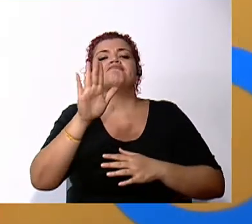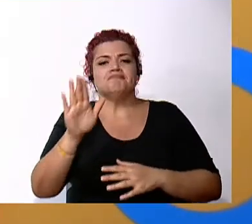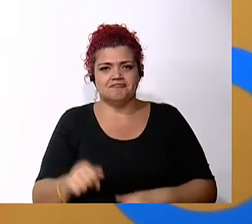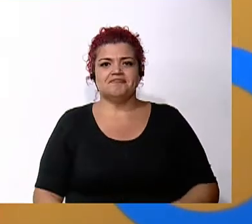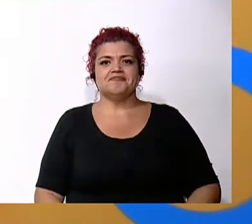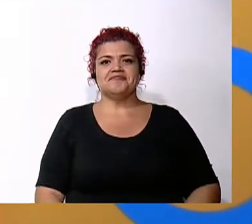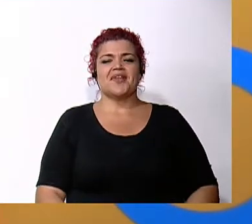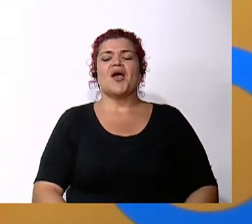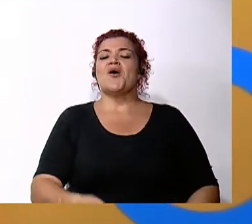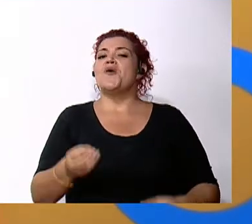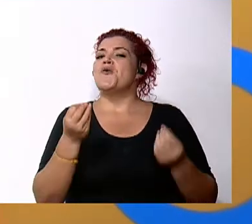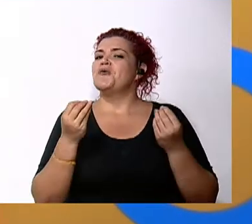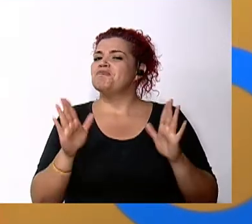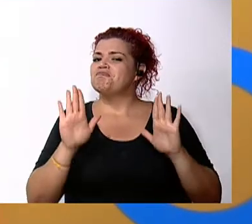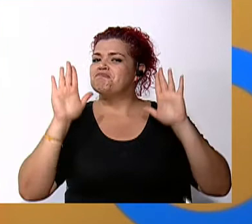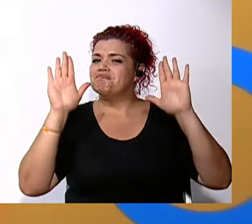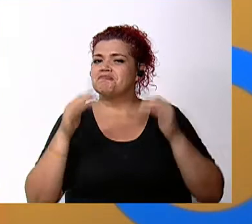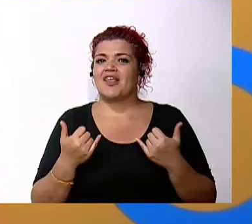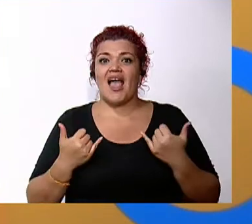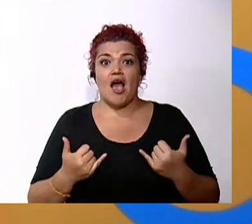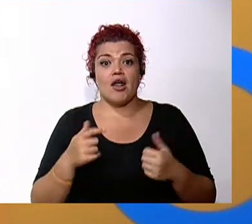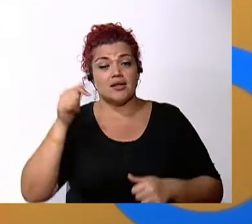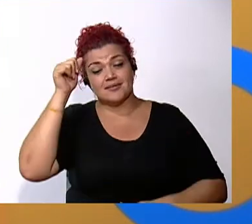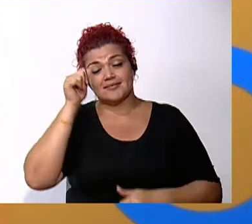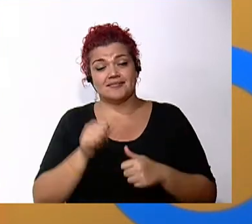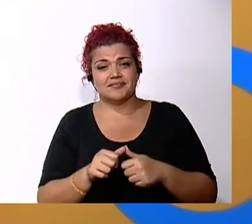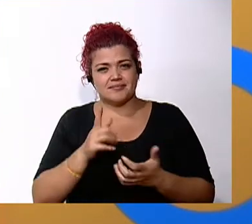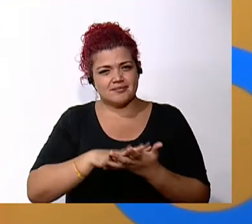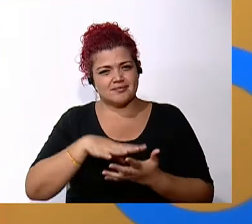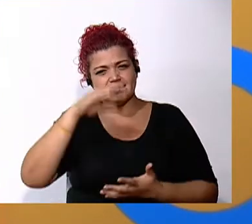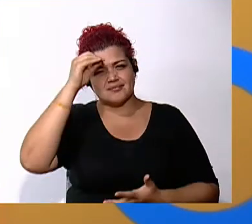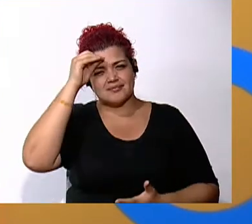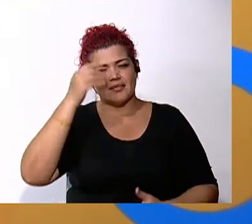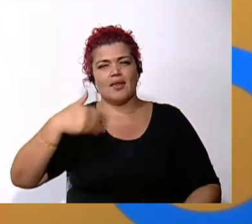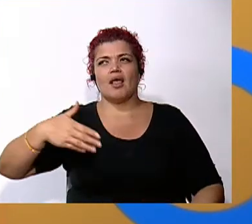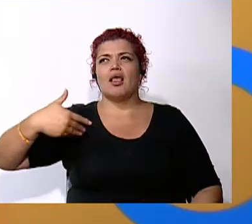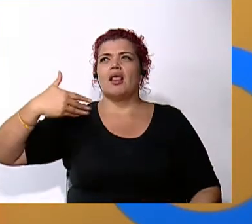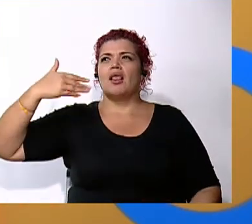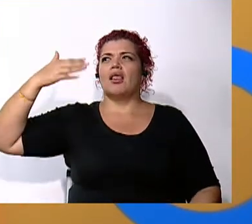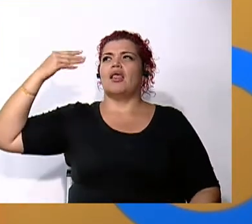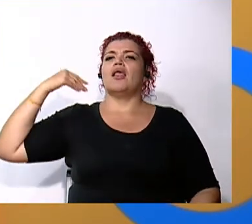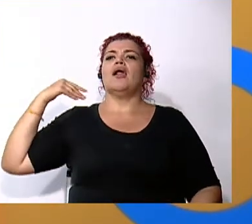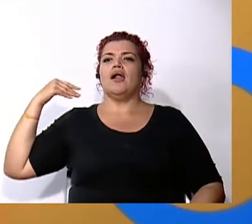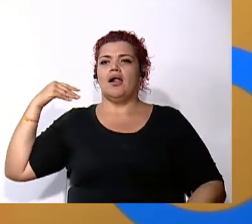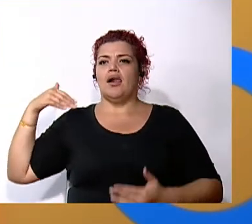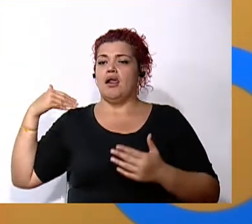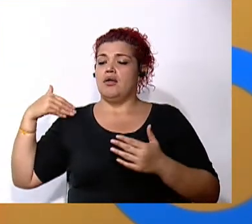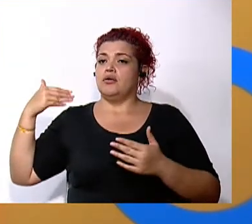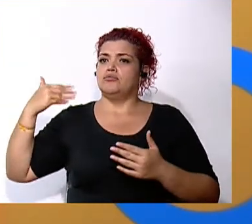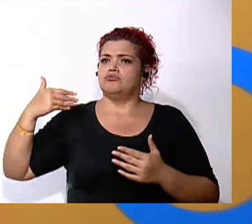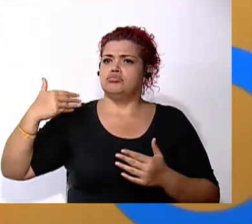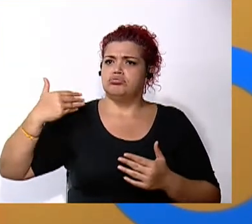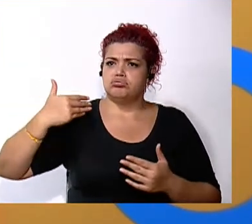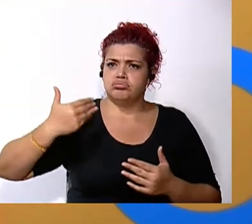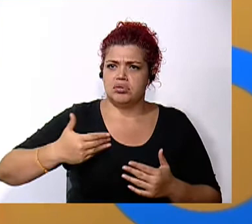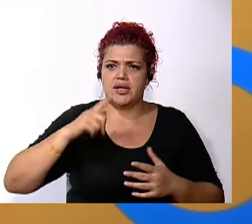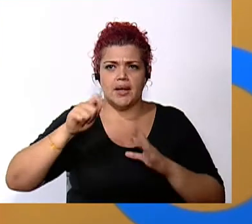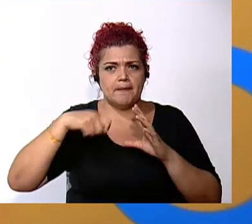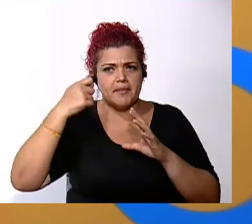bigbangciencia.com. Muy bien. Recordemos entonces lo aprendido a lo largo de las clases y en este video que acabamos de